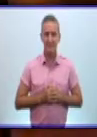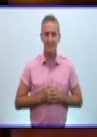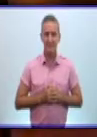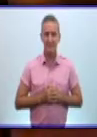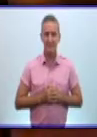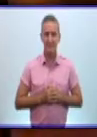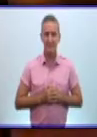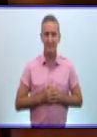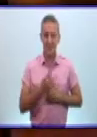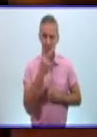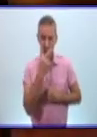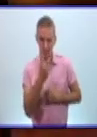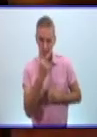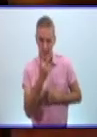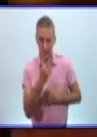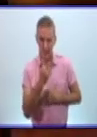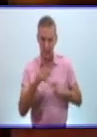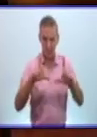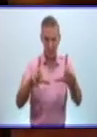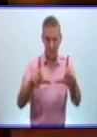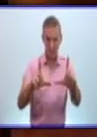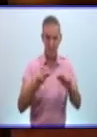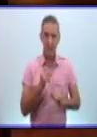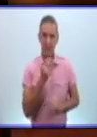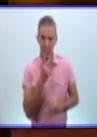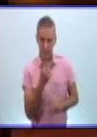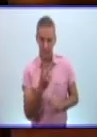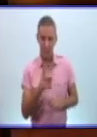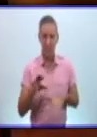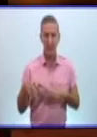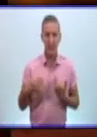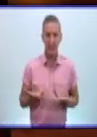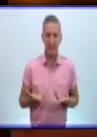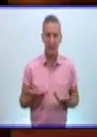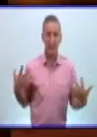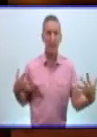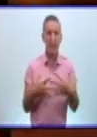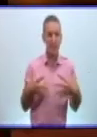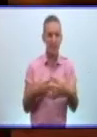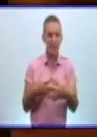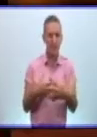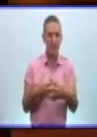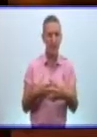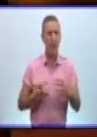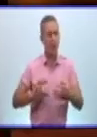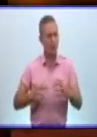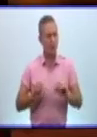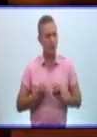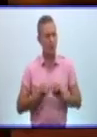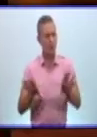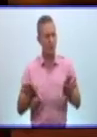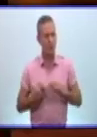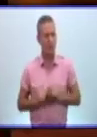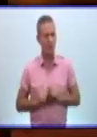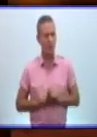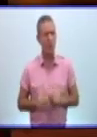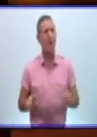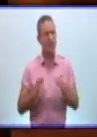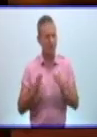Las imágenes observadas representan mezclas que se encuentran de forma natural, pero en nuestros